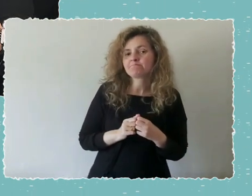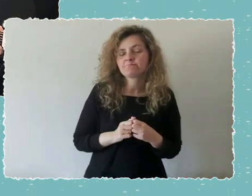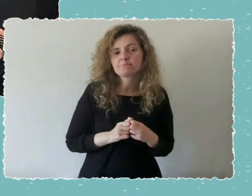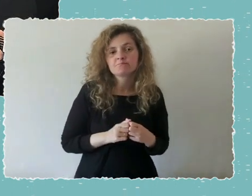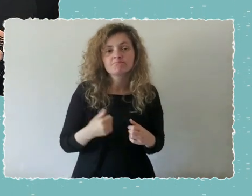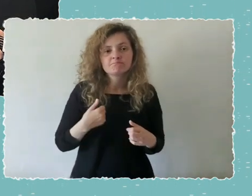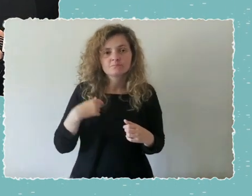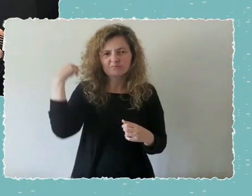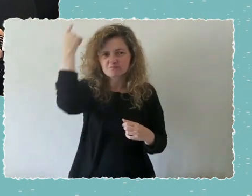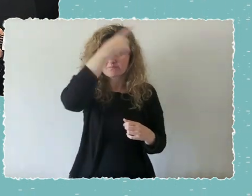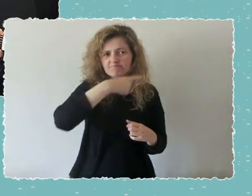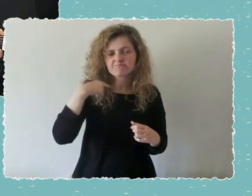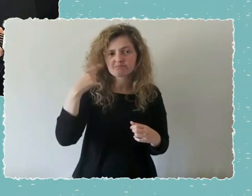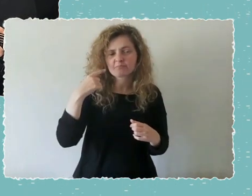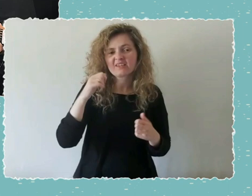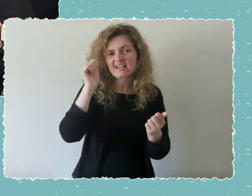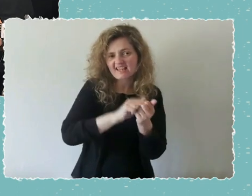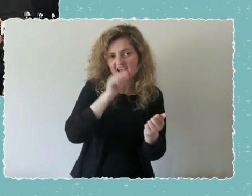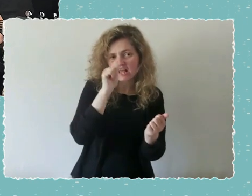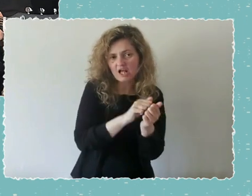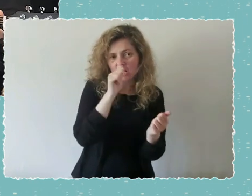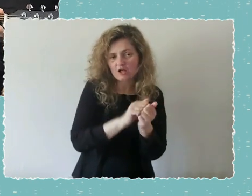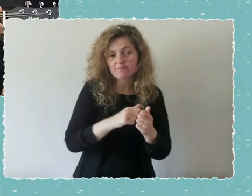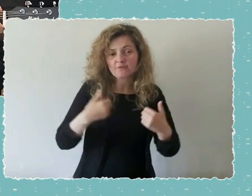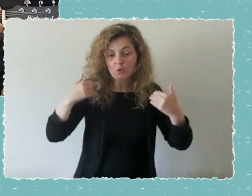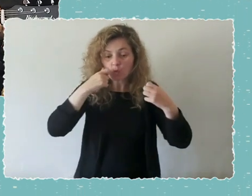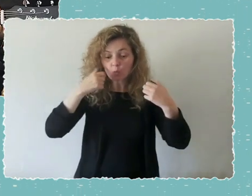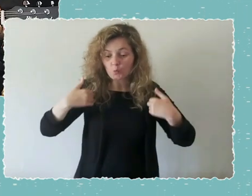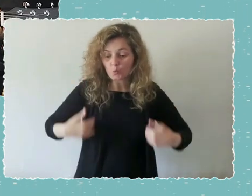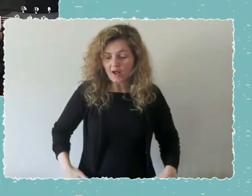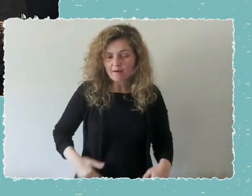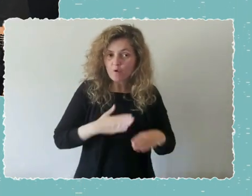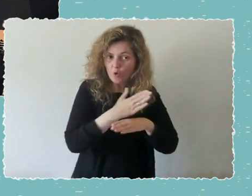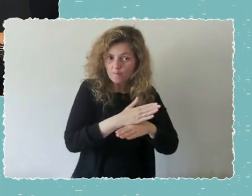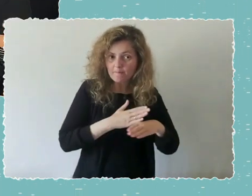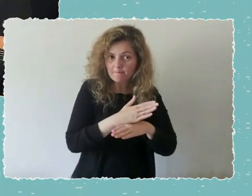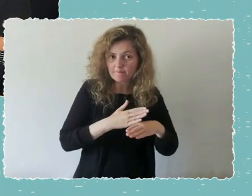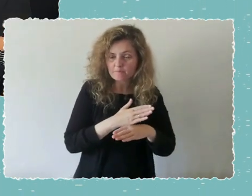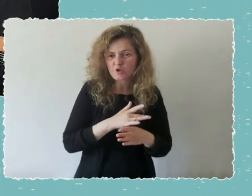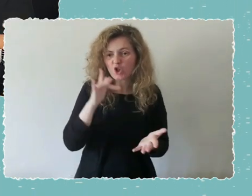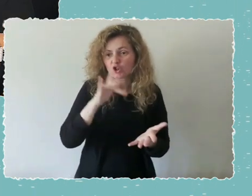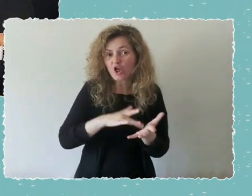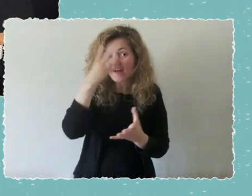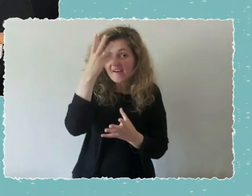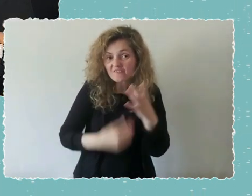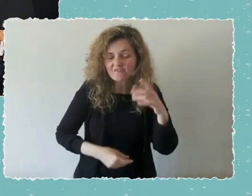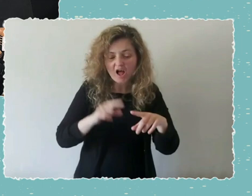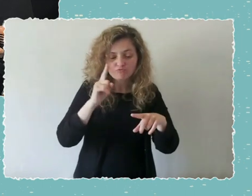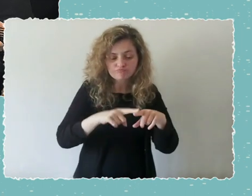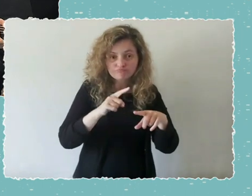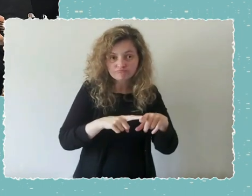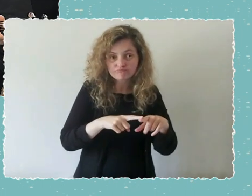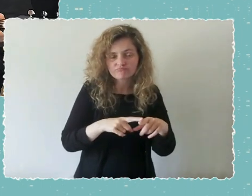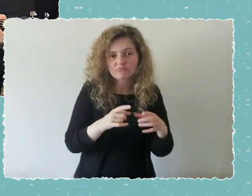Teño a cabeza de ferro, o meu corpo é de madeira. Aquel a quien pillo un dedo